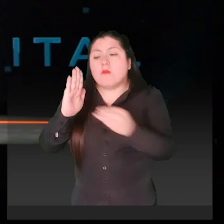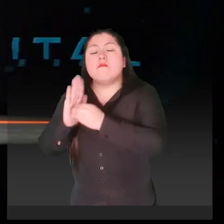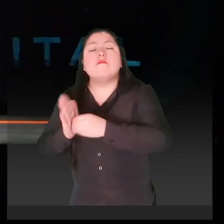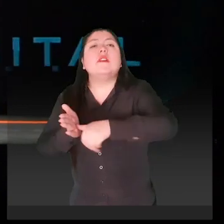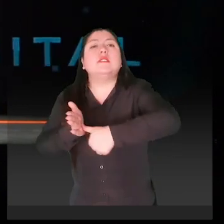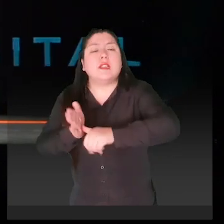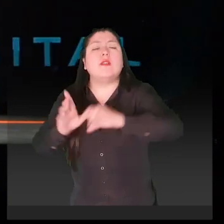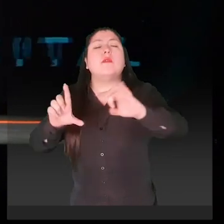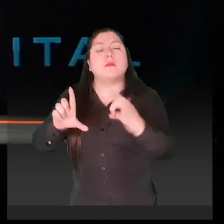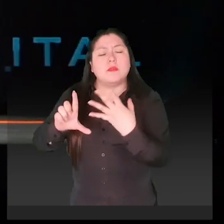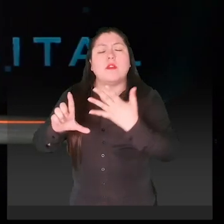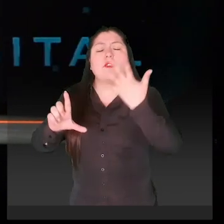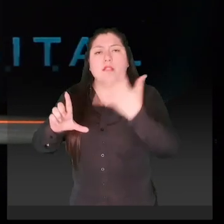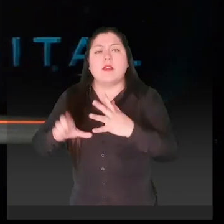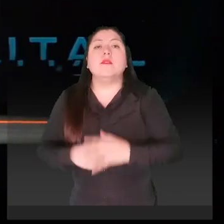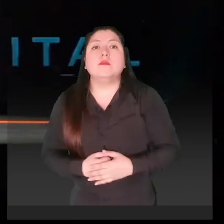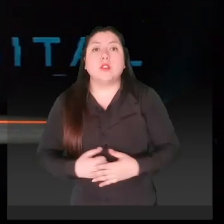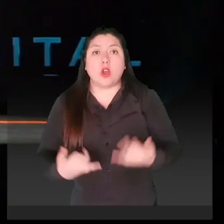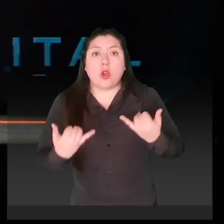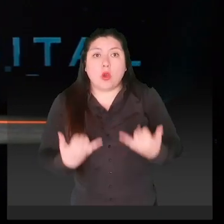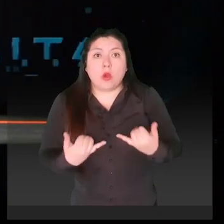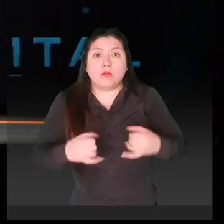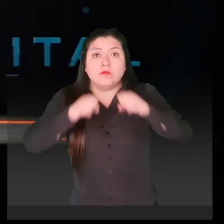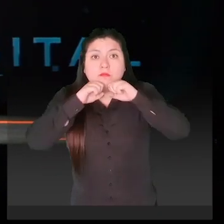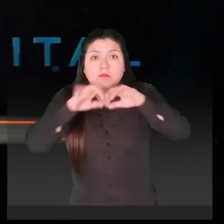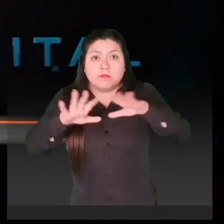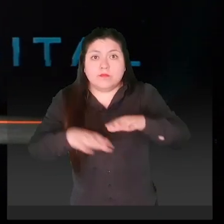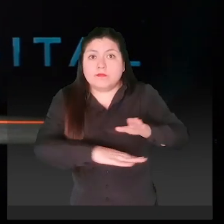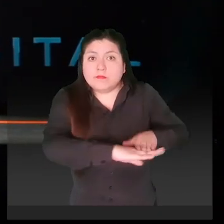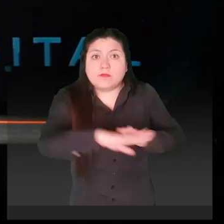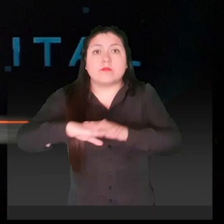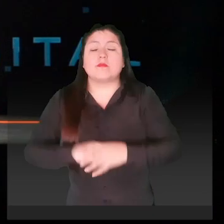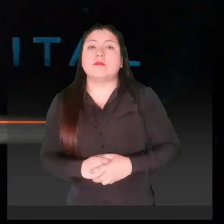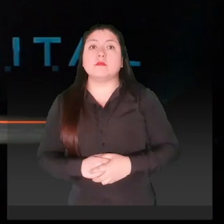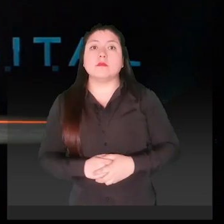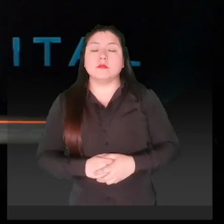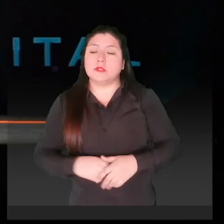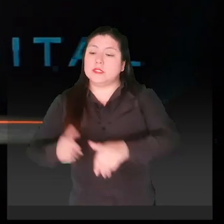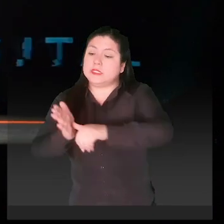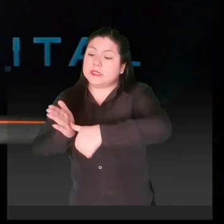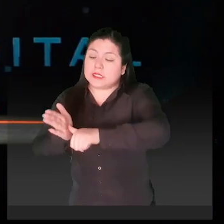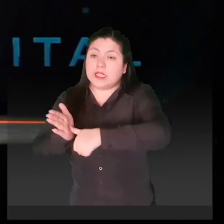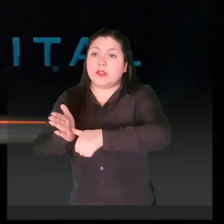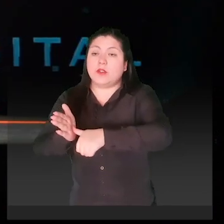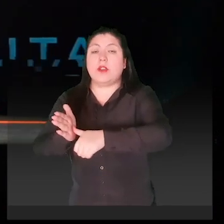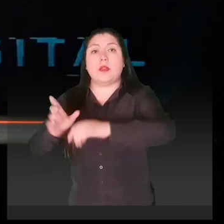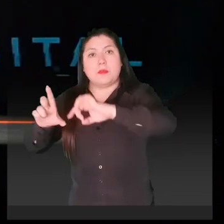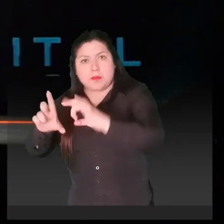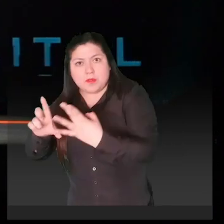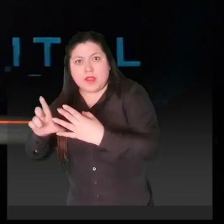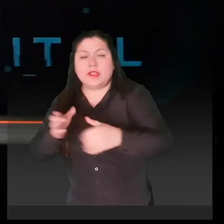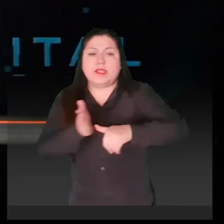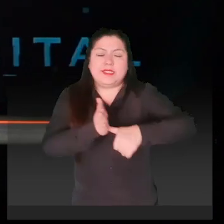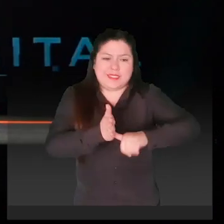digitalmente. Y otra cosa que puedo anunciar el día de hoy, la cédula física y la cédula digital, sabemos que en Sudamérica